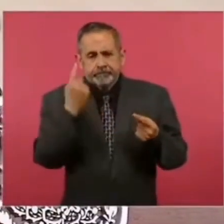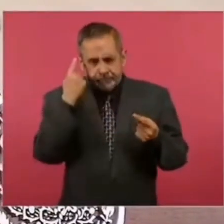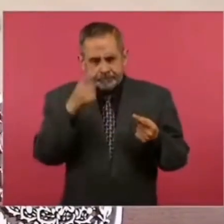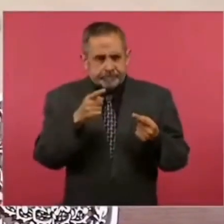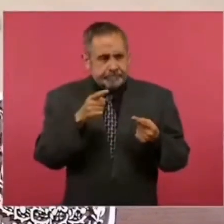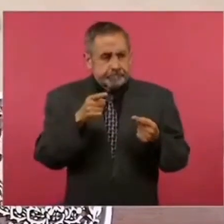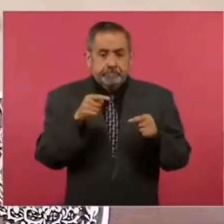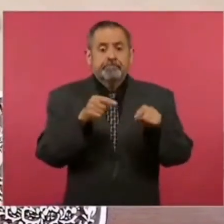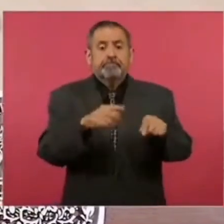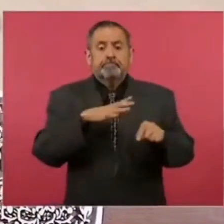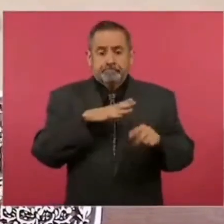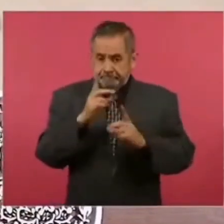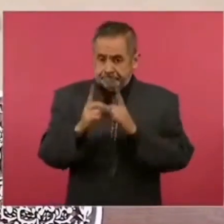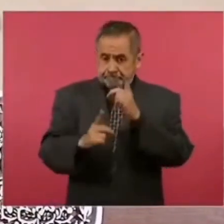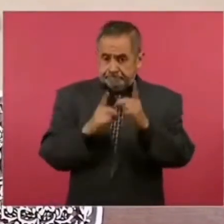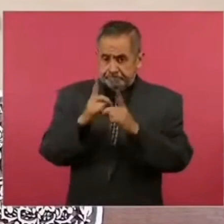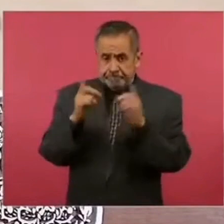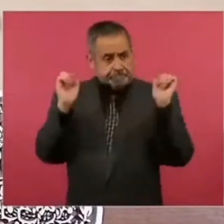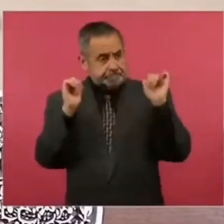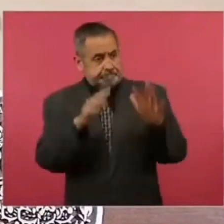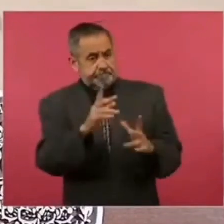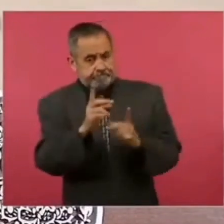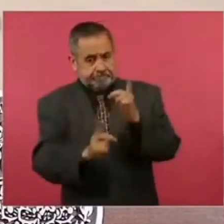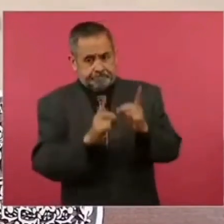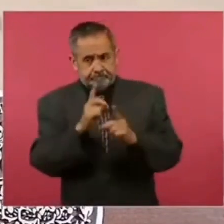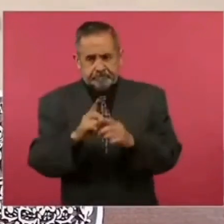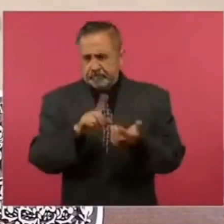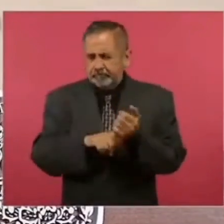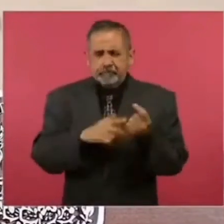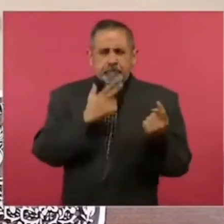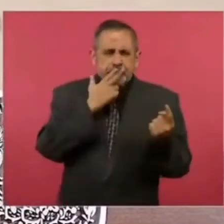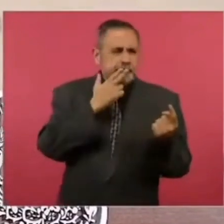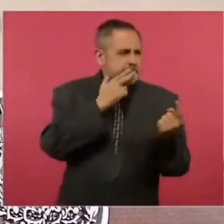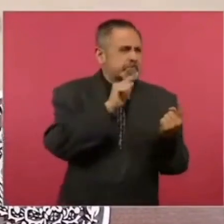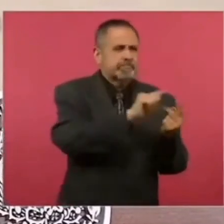el deporte. Se está utilizando todo